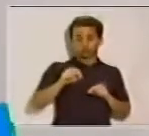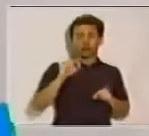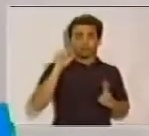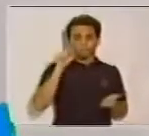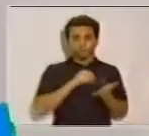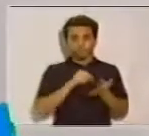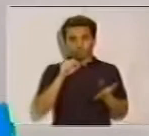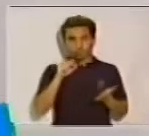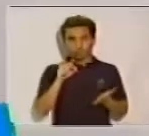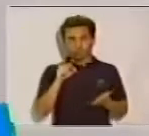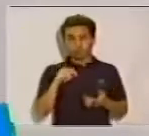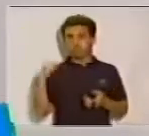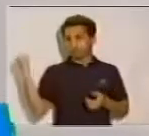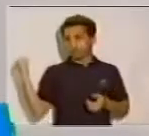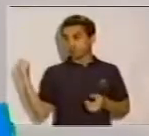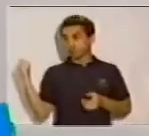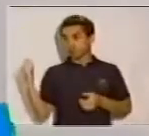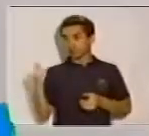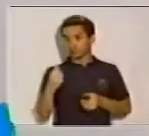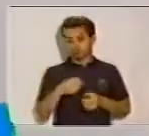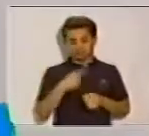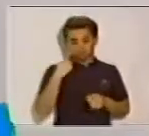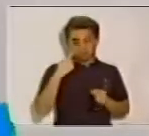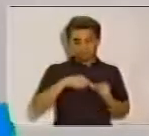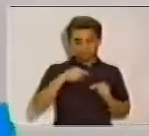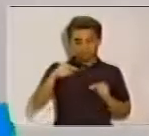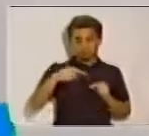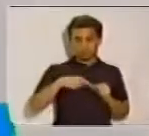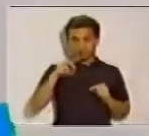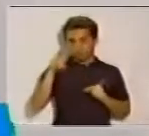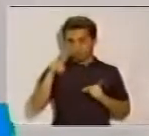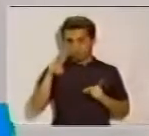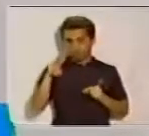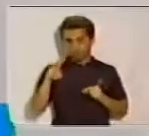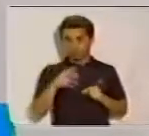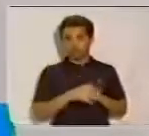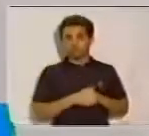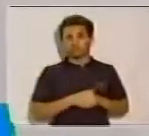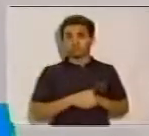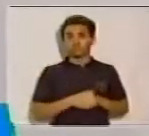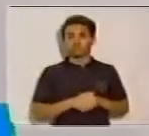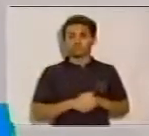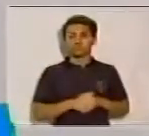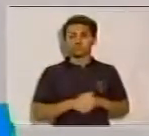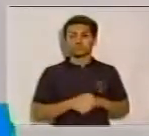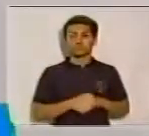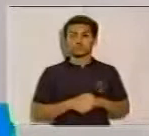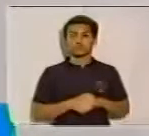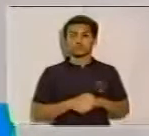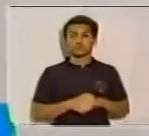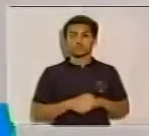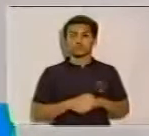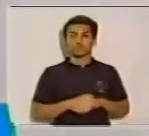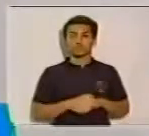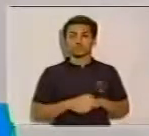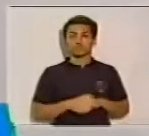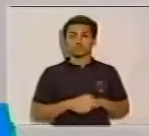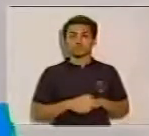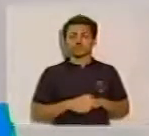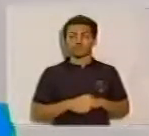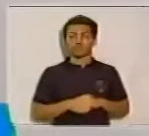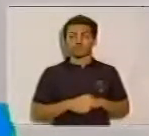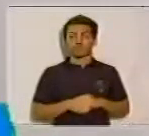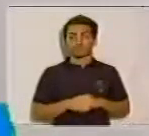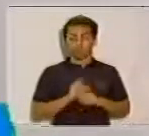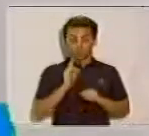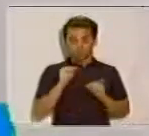Estos dos son claves. Aquí están. Punto 1 y punto 2. Uno en la orilla y el otro